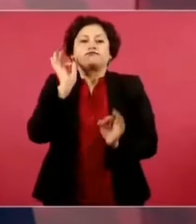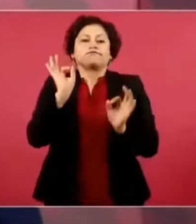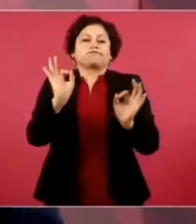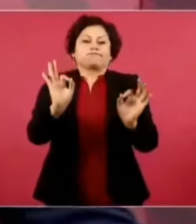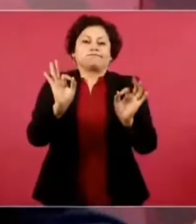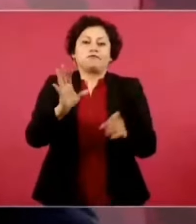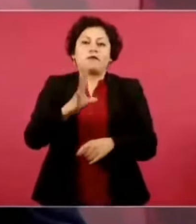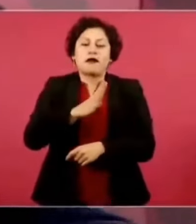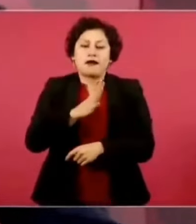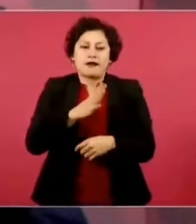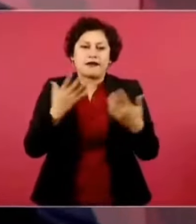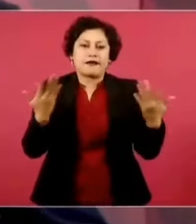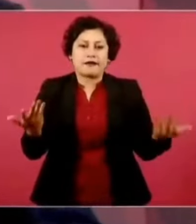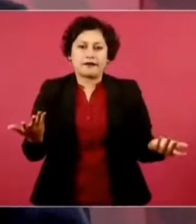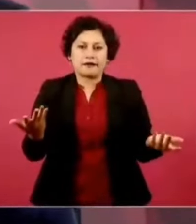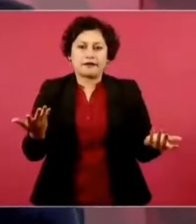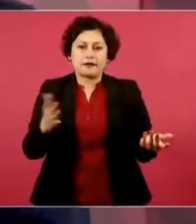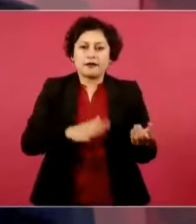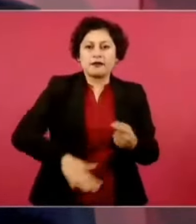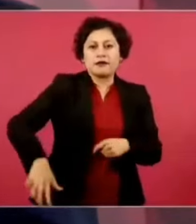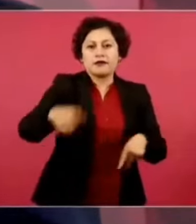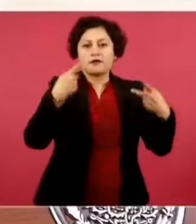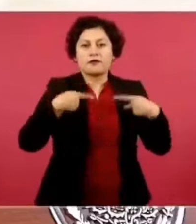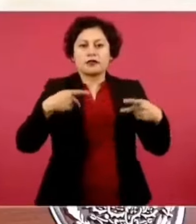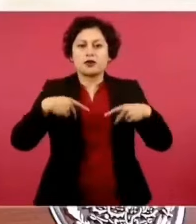Es un pueblo politizado,